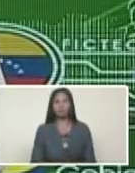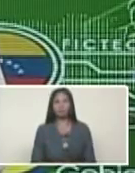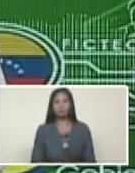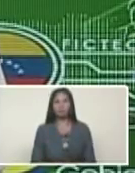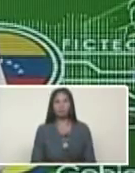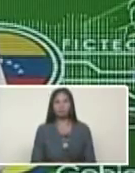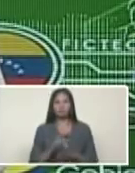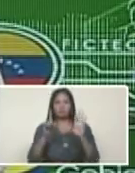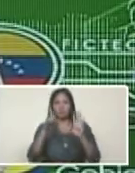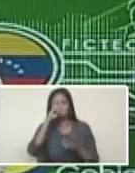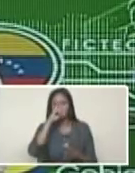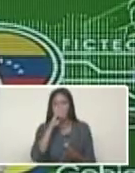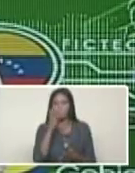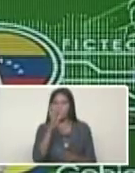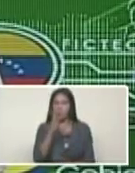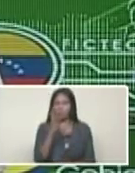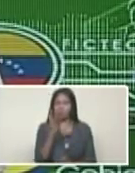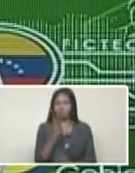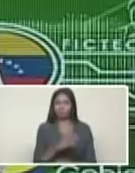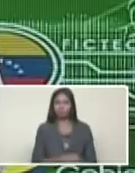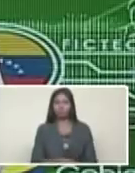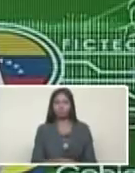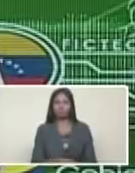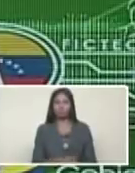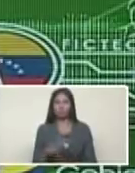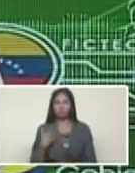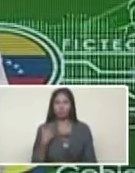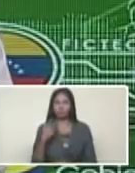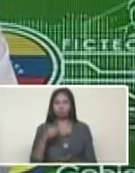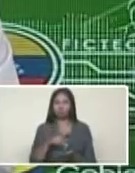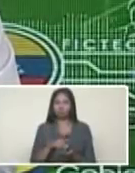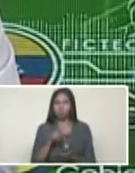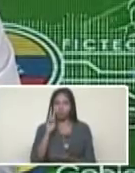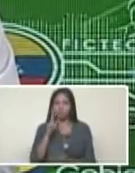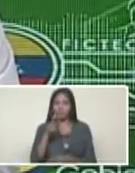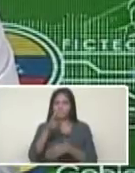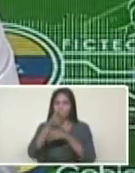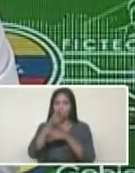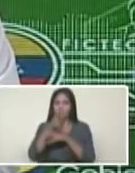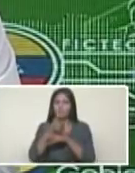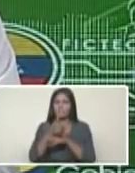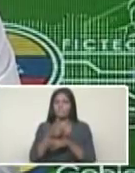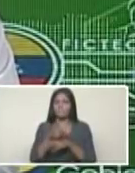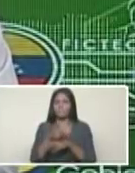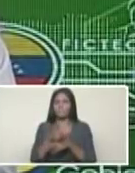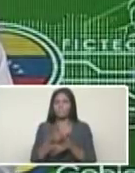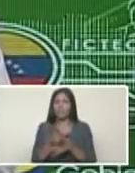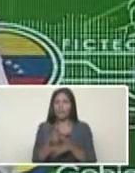hace 6 años, cuando yo estuve, está el video, hace 6 años cuando estuvimos